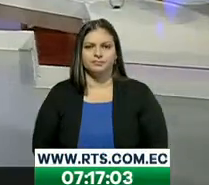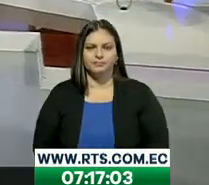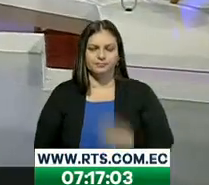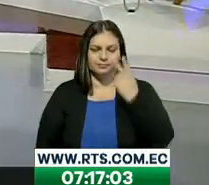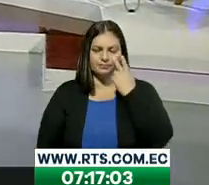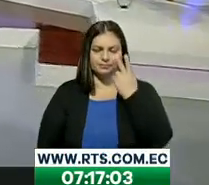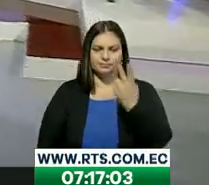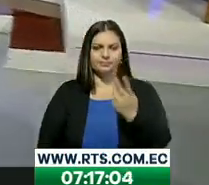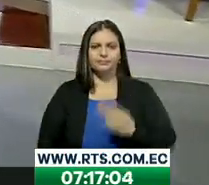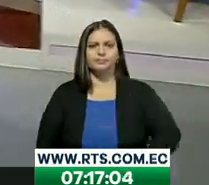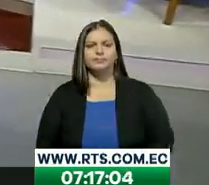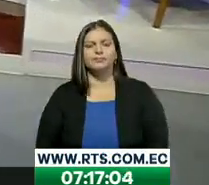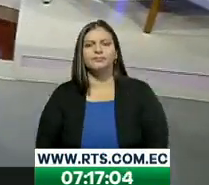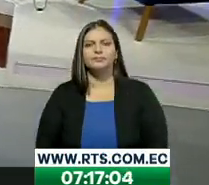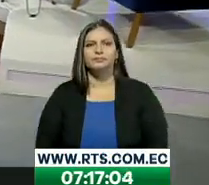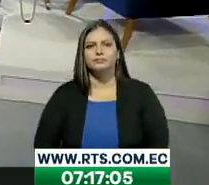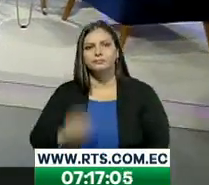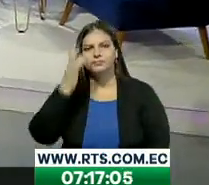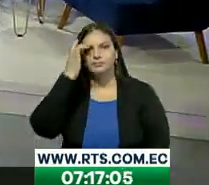Veamos.